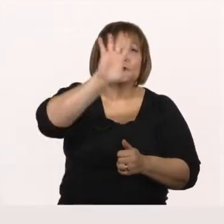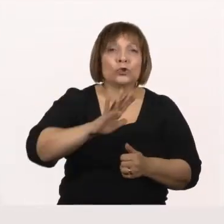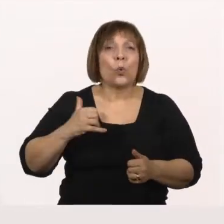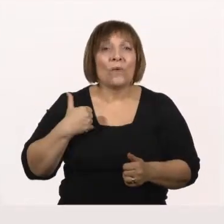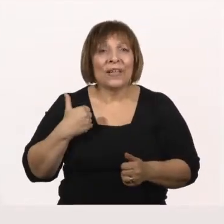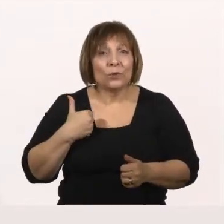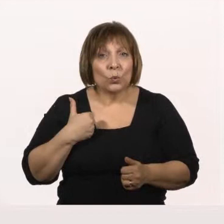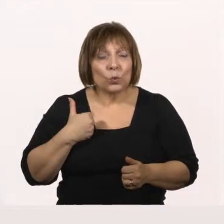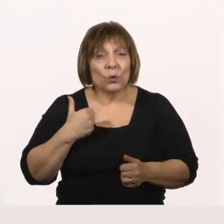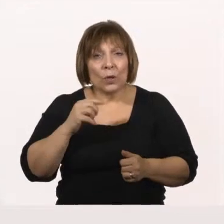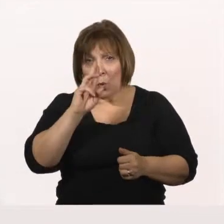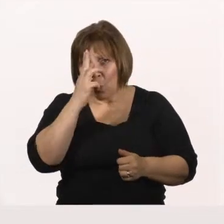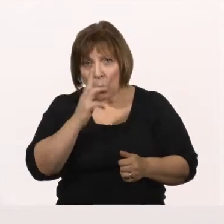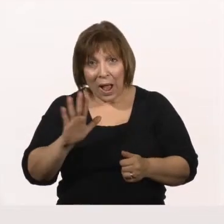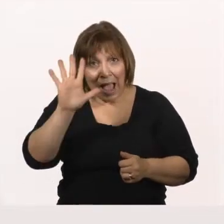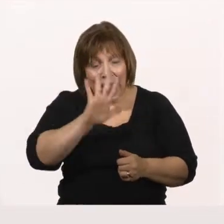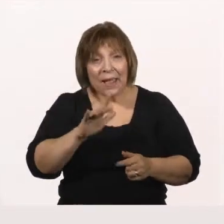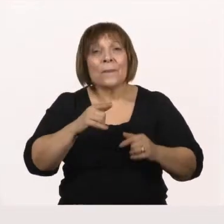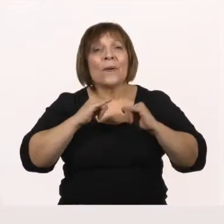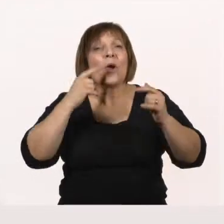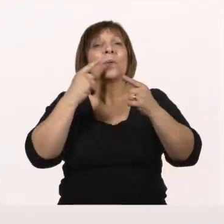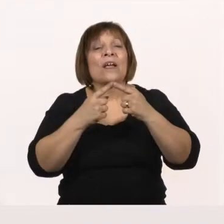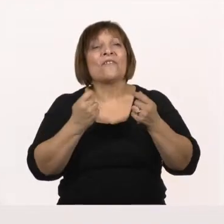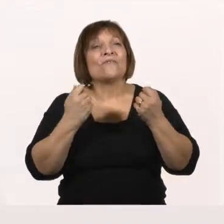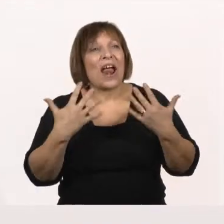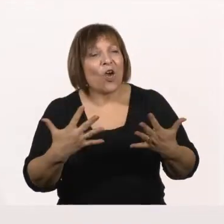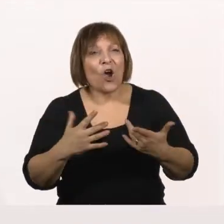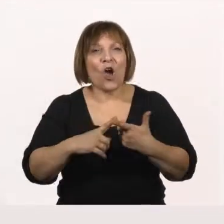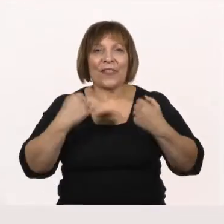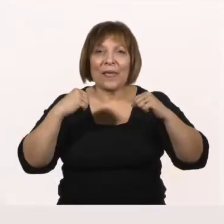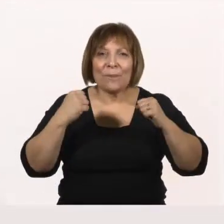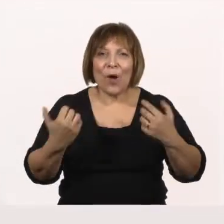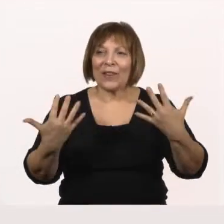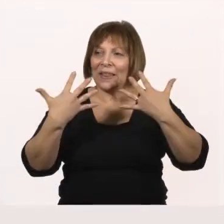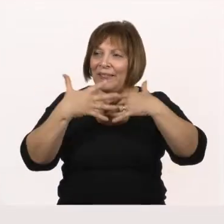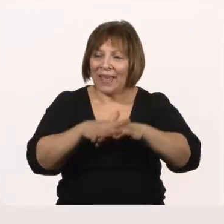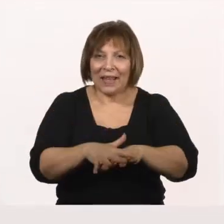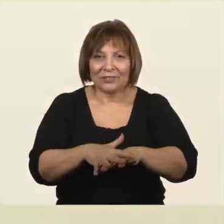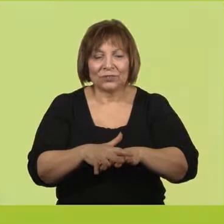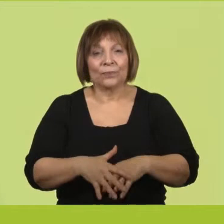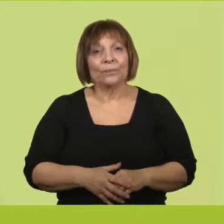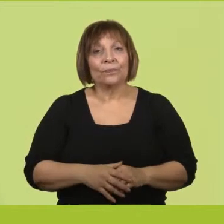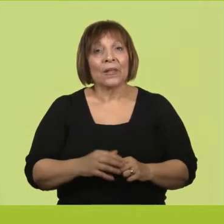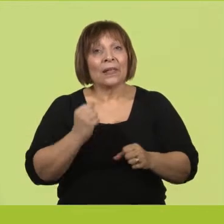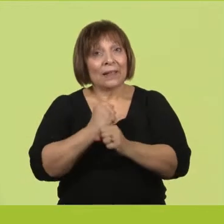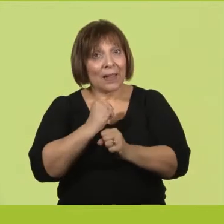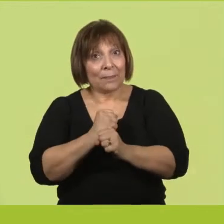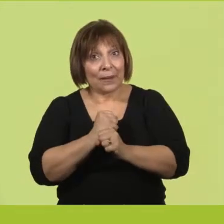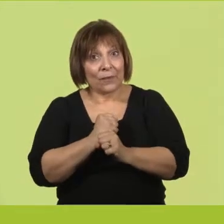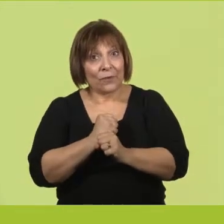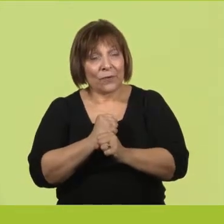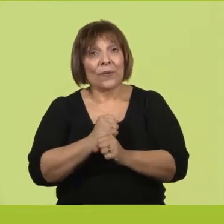Nacionales de Juventud reúnen a miles de jóvenes con el objetivo de promover valores, deporte e integración.